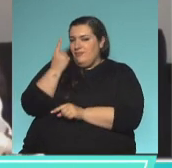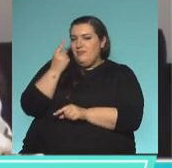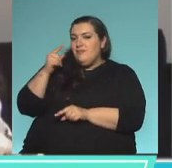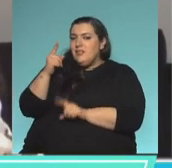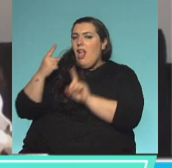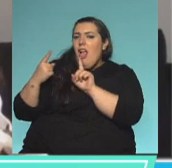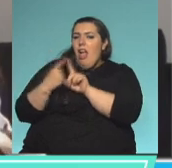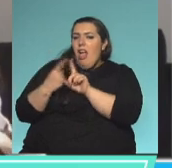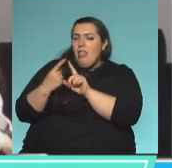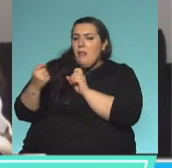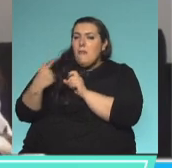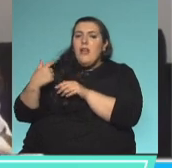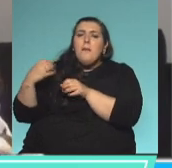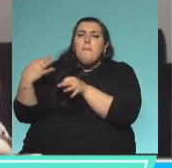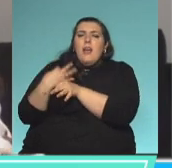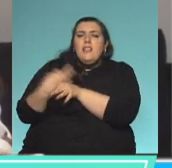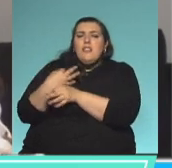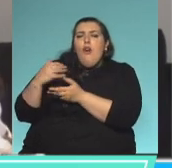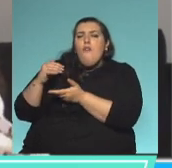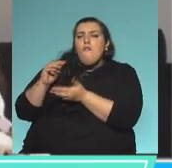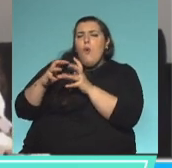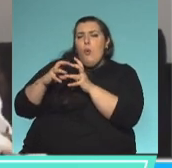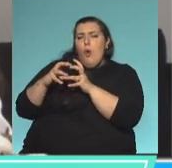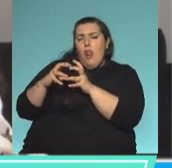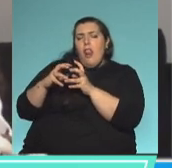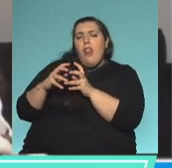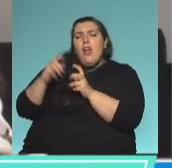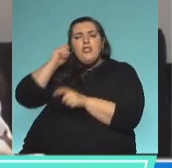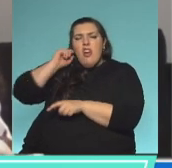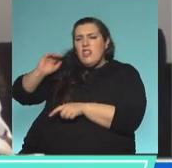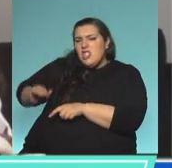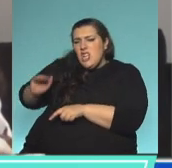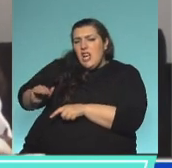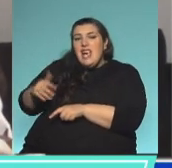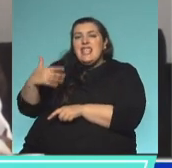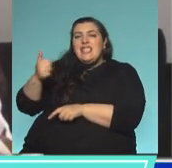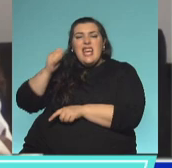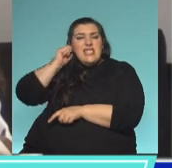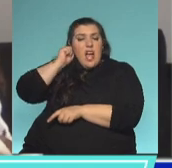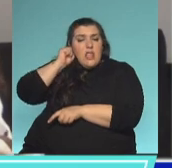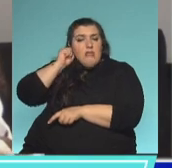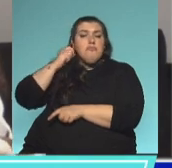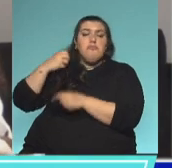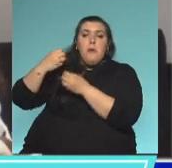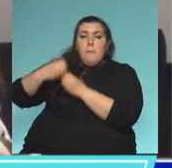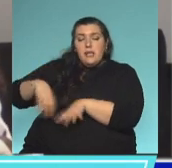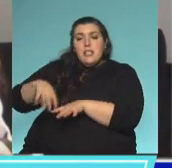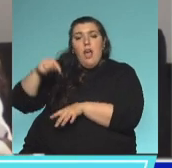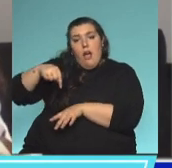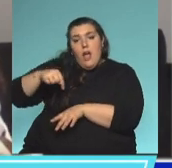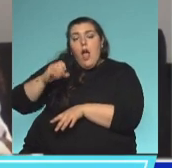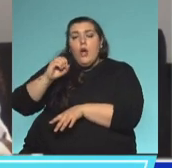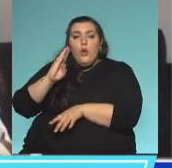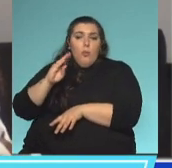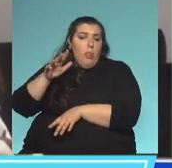me inculcó el fútbol desde que era muy chica. Y empecé desde los 6 años jugando acá en el club de